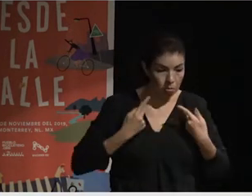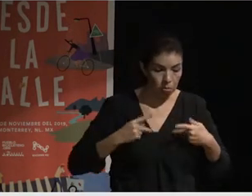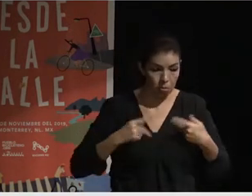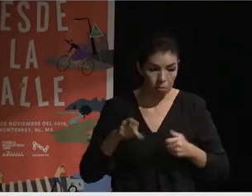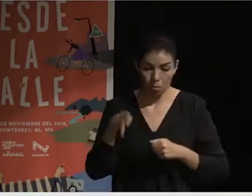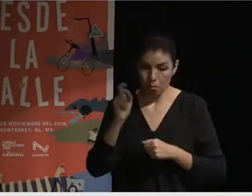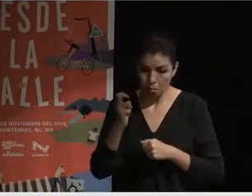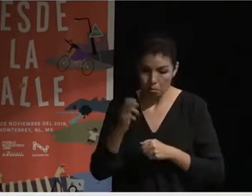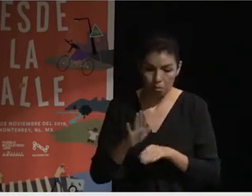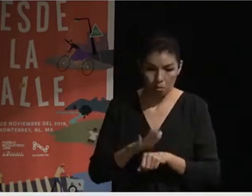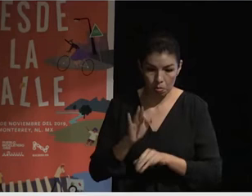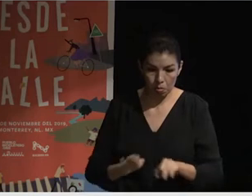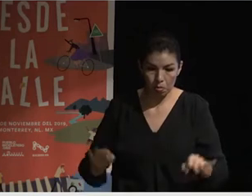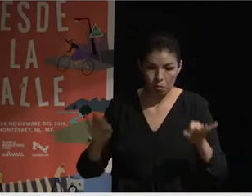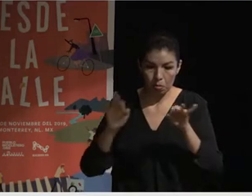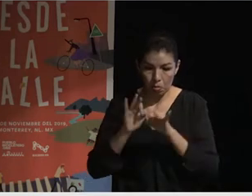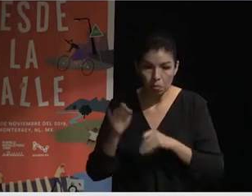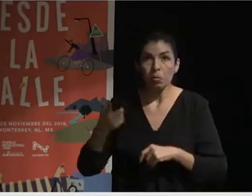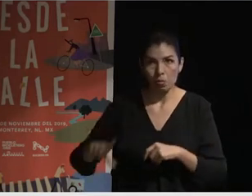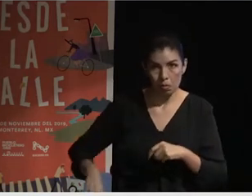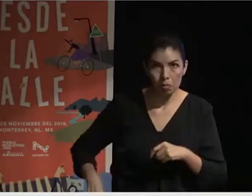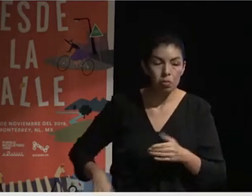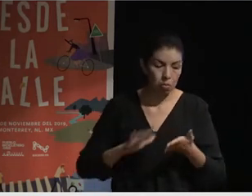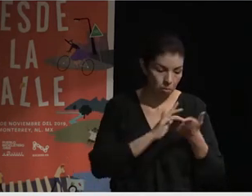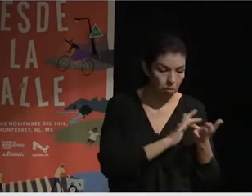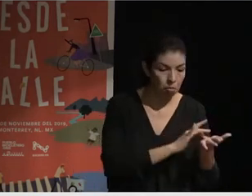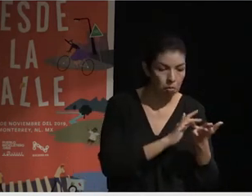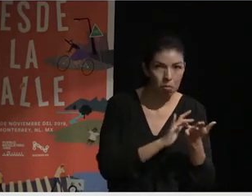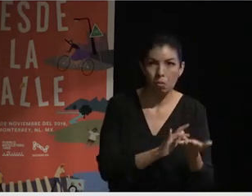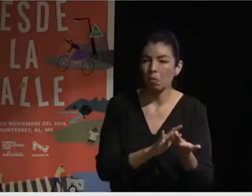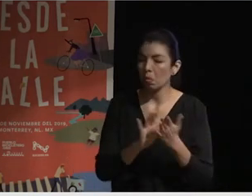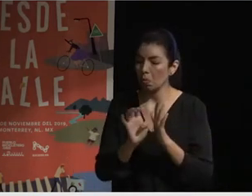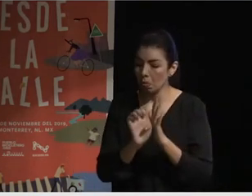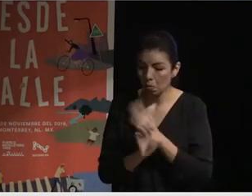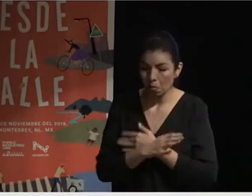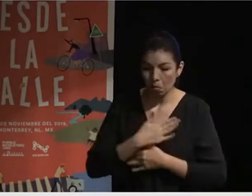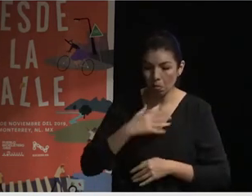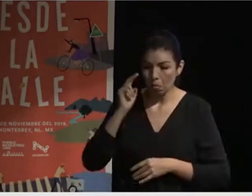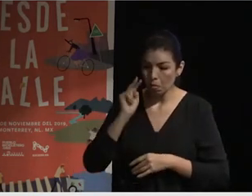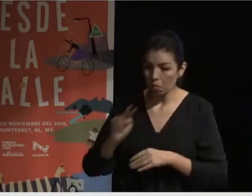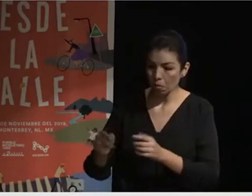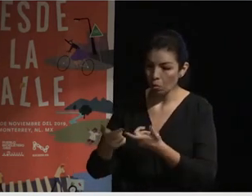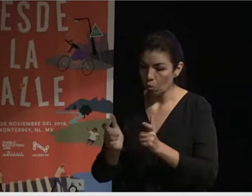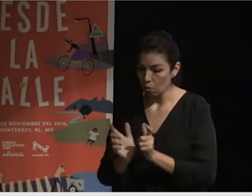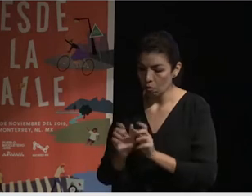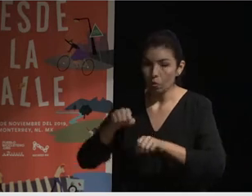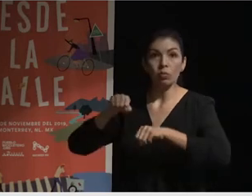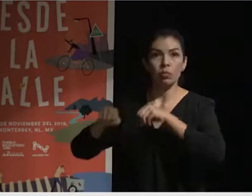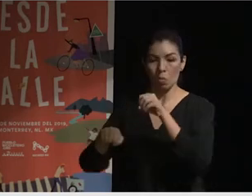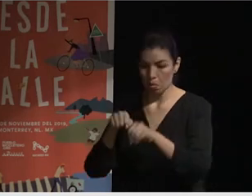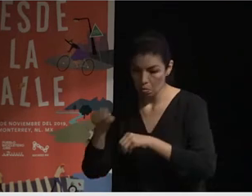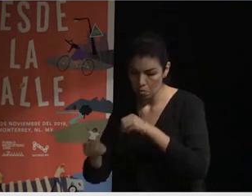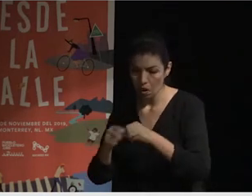de esto, ¿no? Y algunos casos como interesantes de grupos ciclistas que he visto que están vinculados a estos trabajos, es por ejemplo, las tuvimos